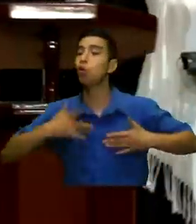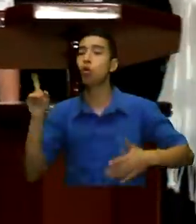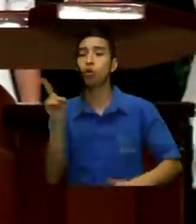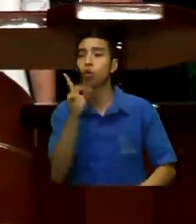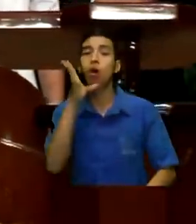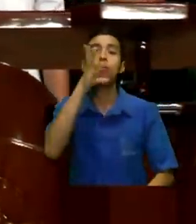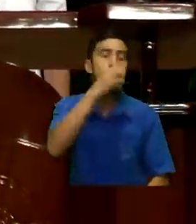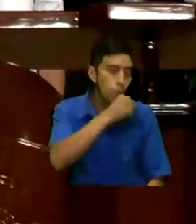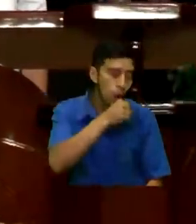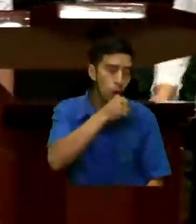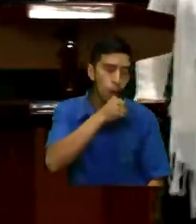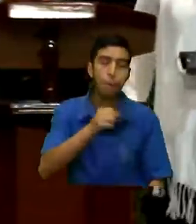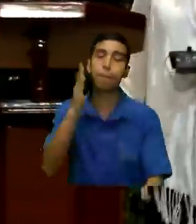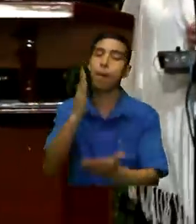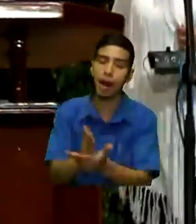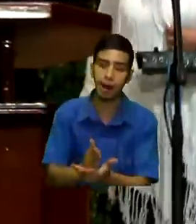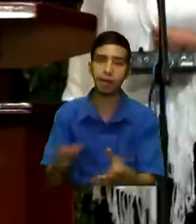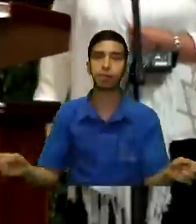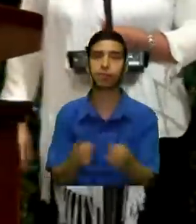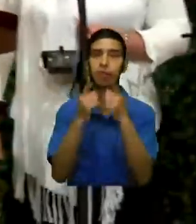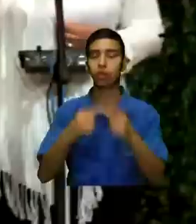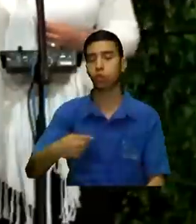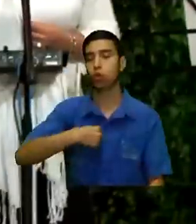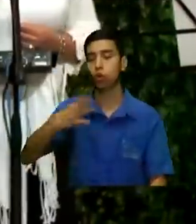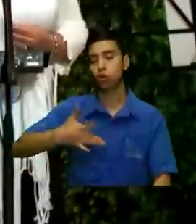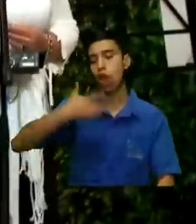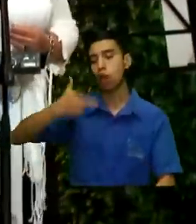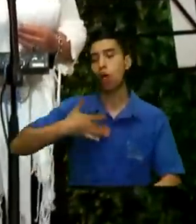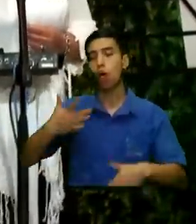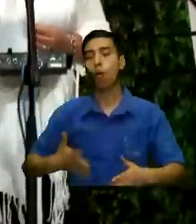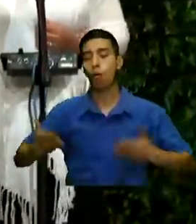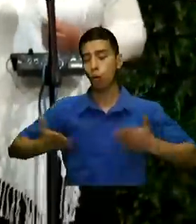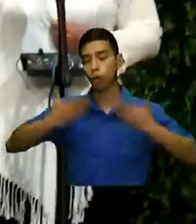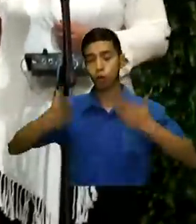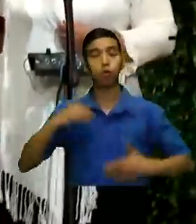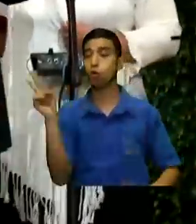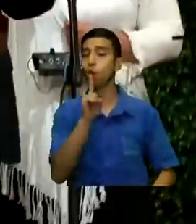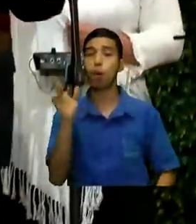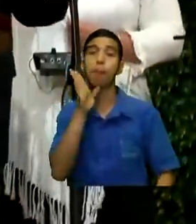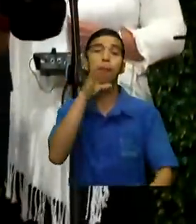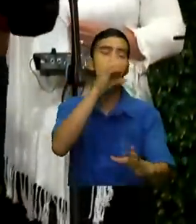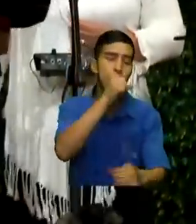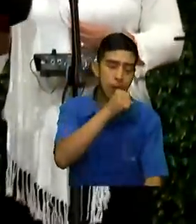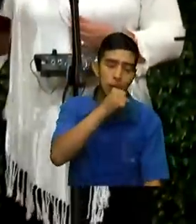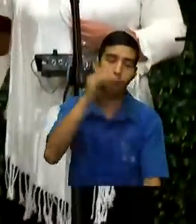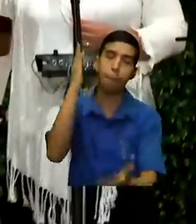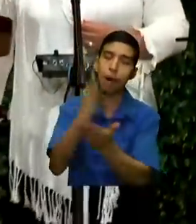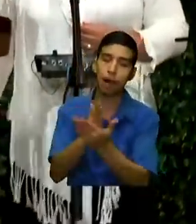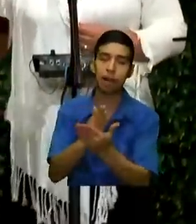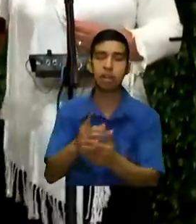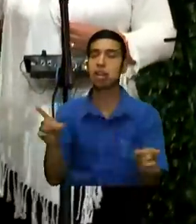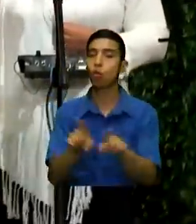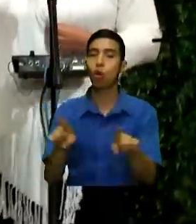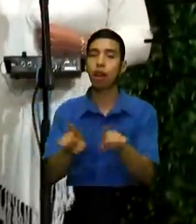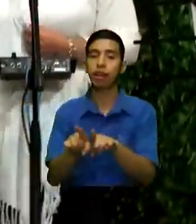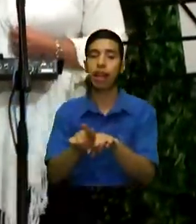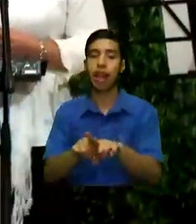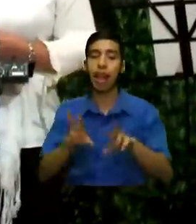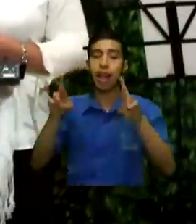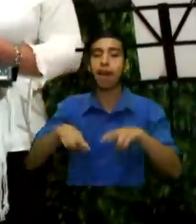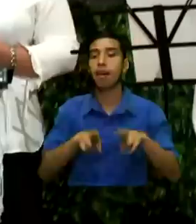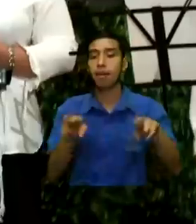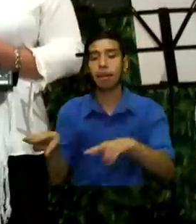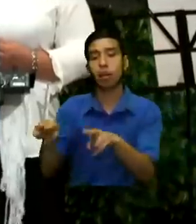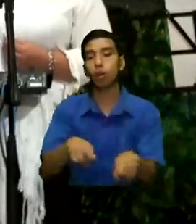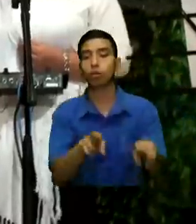puedo parar. Hay un gozo que no puedo parar. Ríos de agua viva, ríos de agua